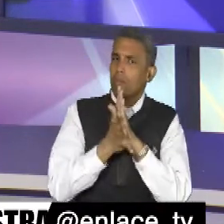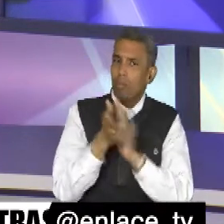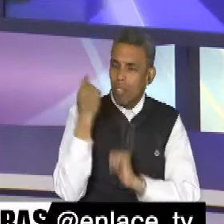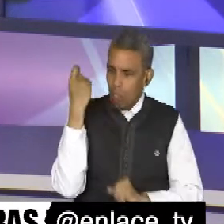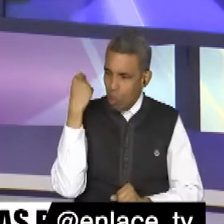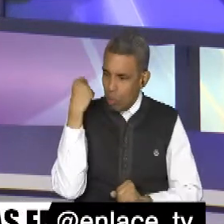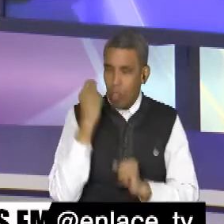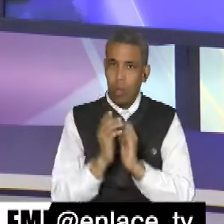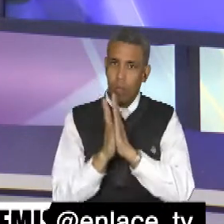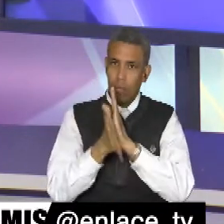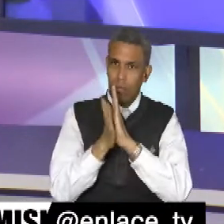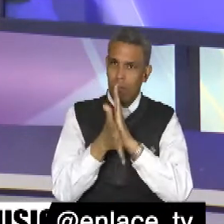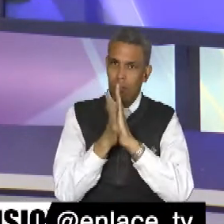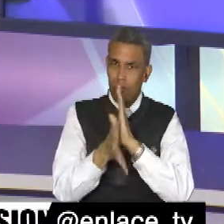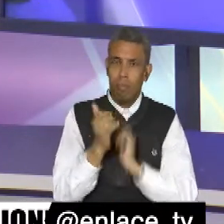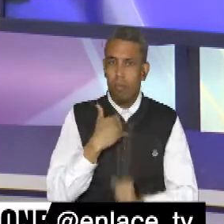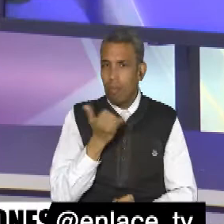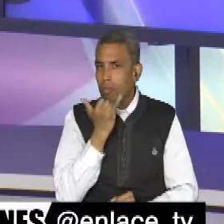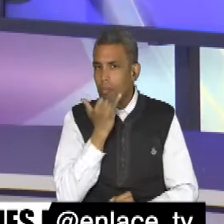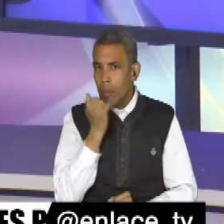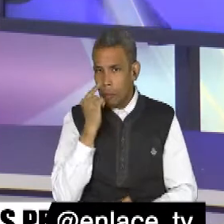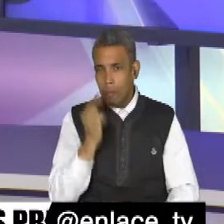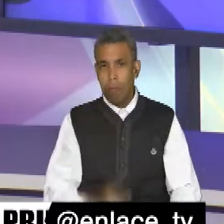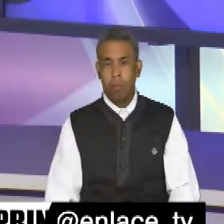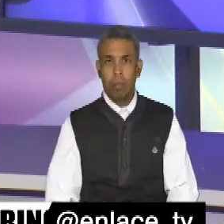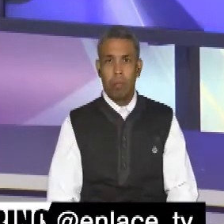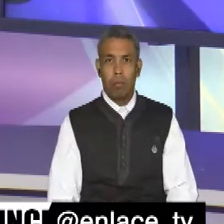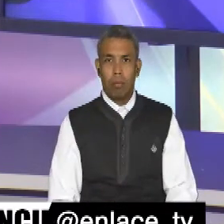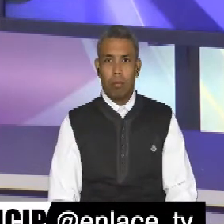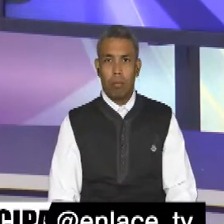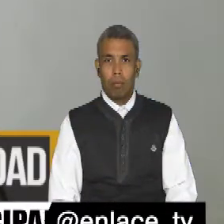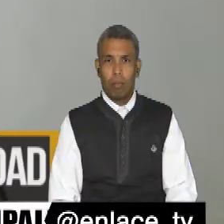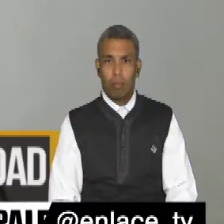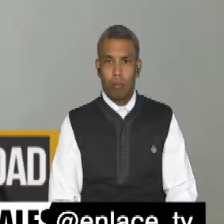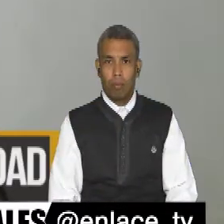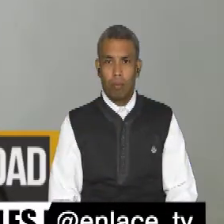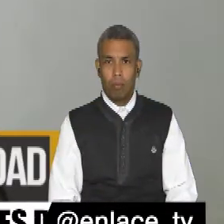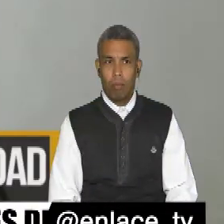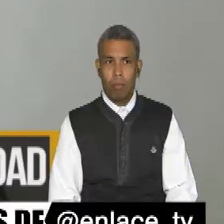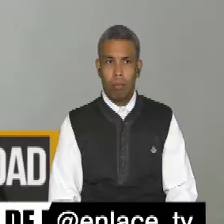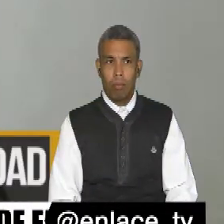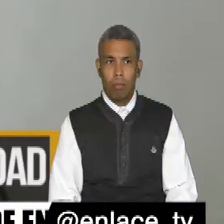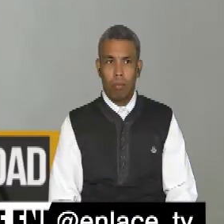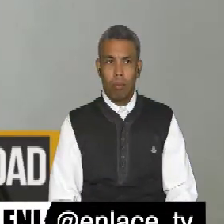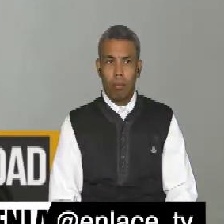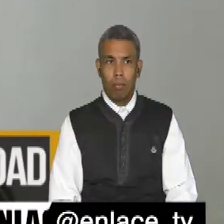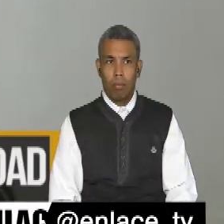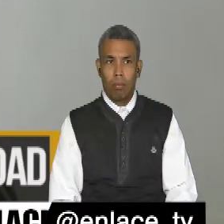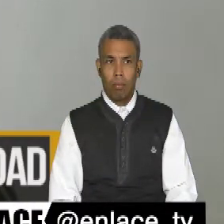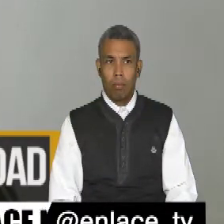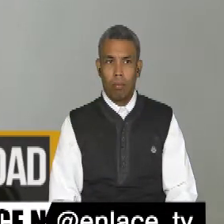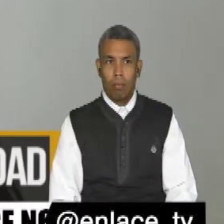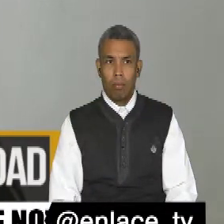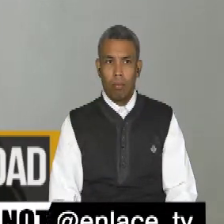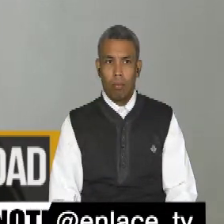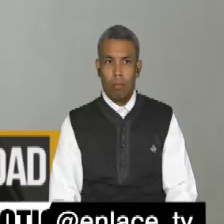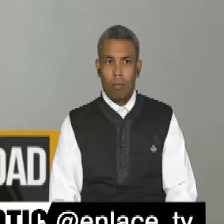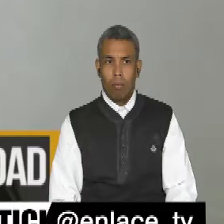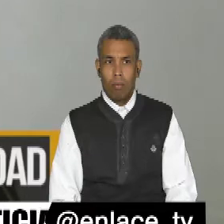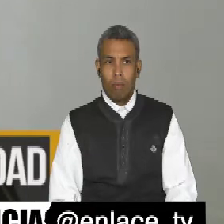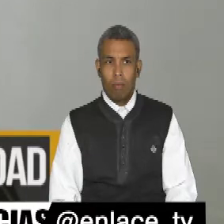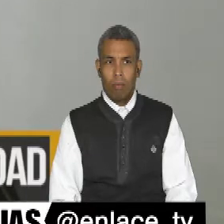minutos frente a este presunto caso de abuso de autoridad. Estas dos personas, pues de manera grosera y